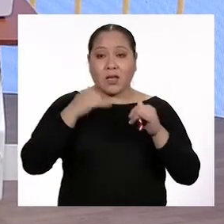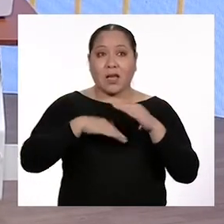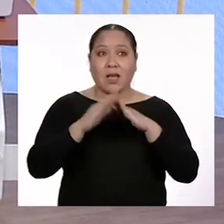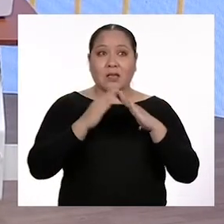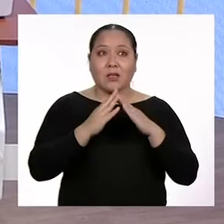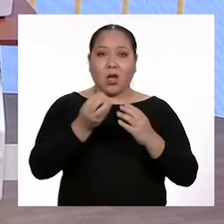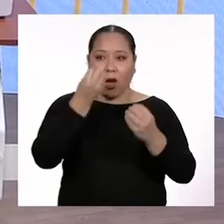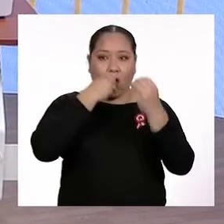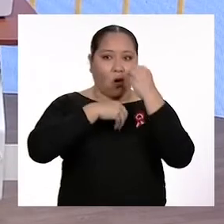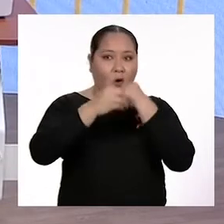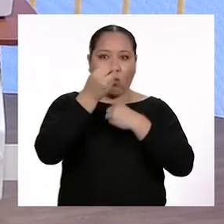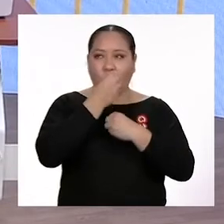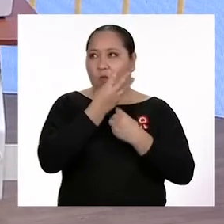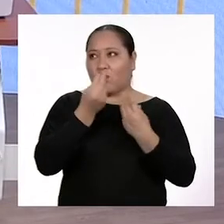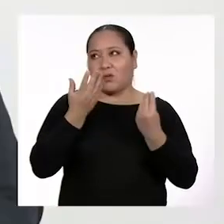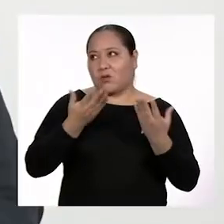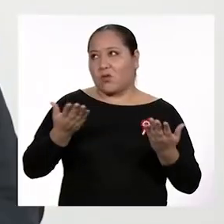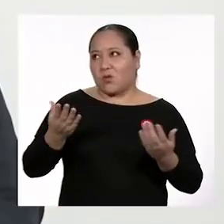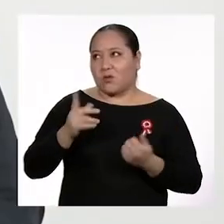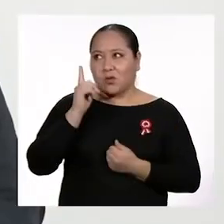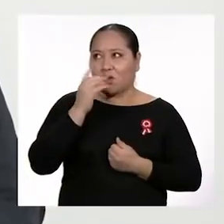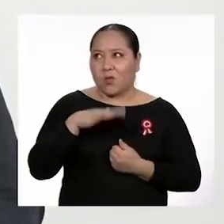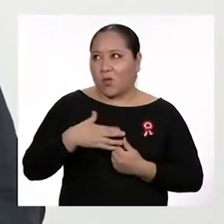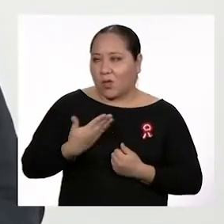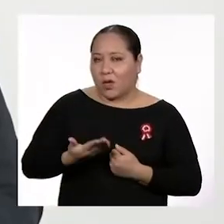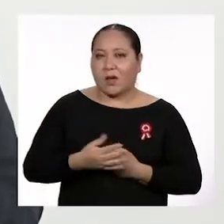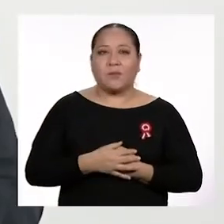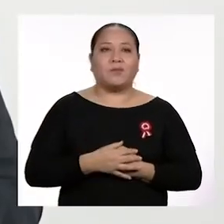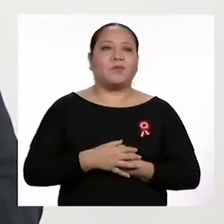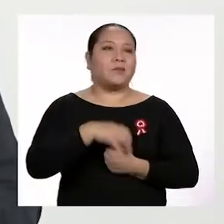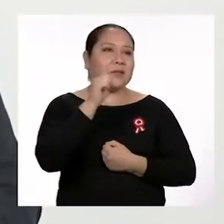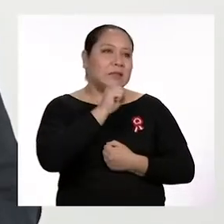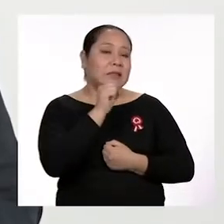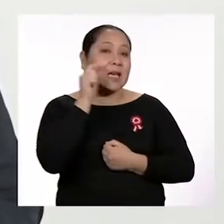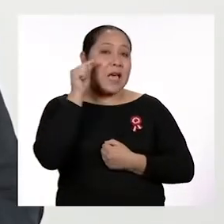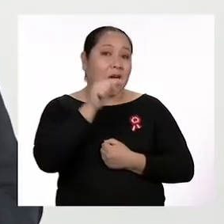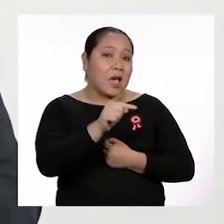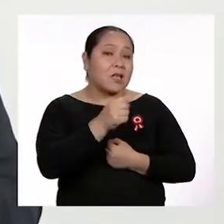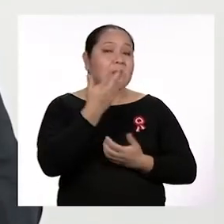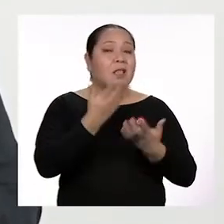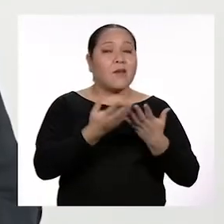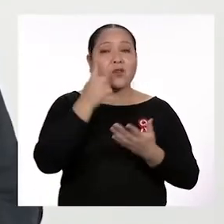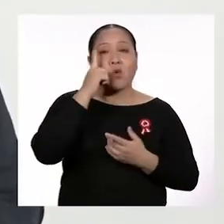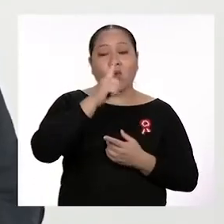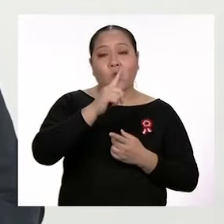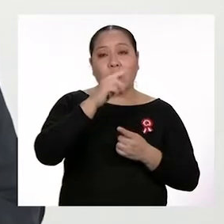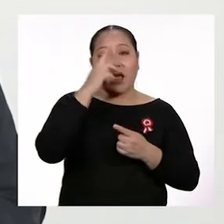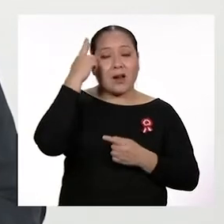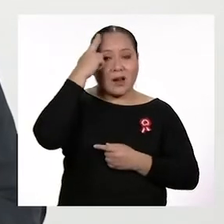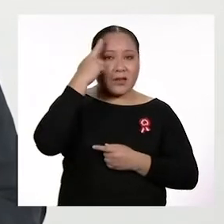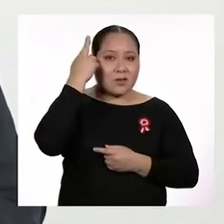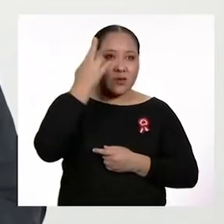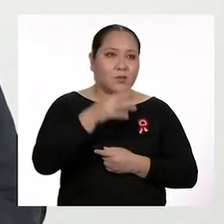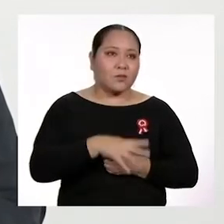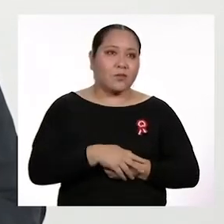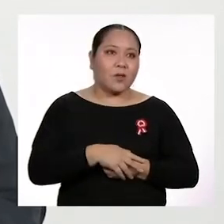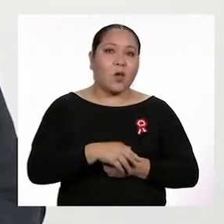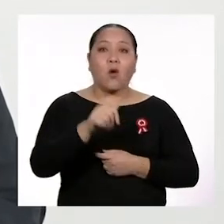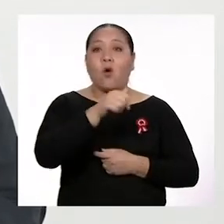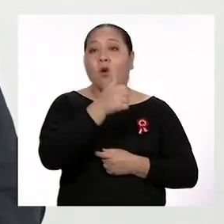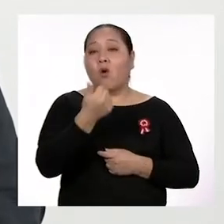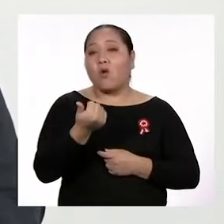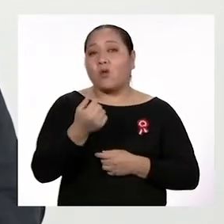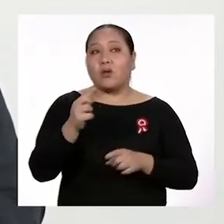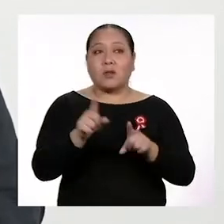comió muchas cosas que no debía. Claro que sí, ese puede haber sido uno de los factores. Otro también